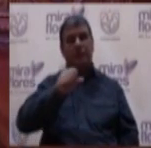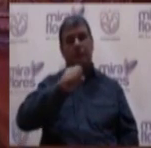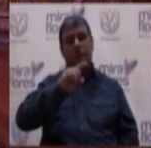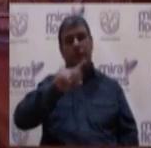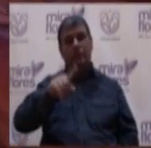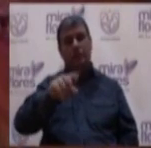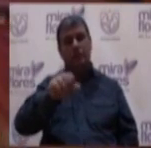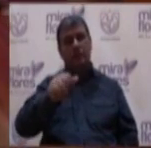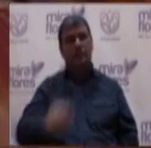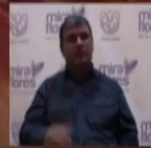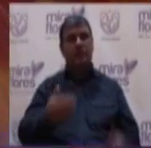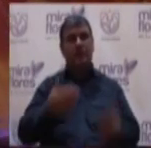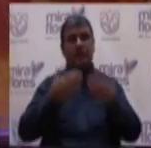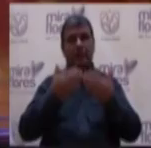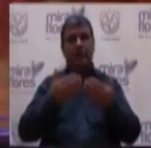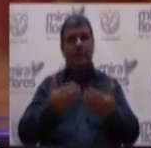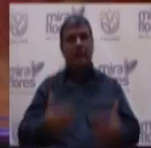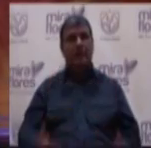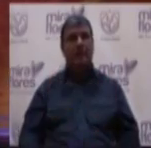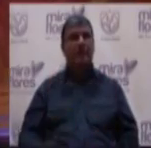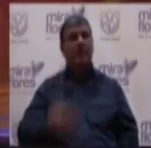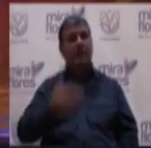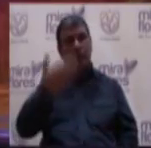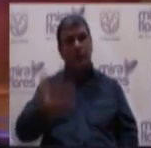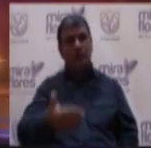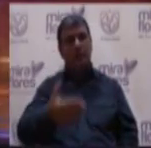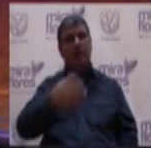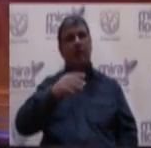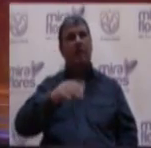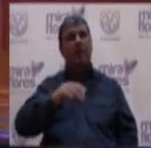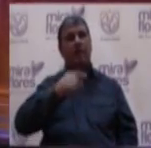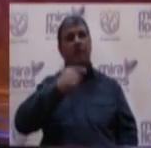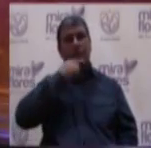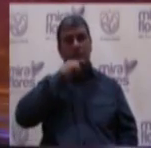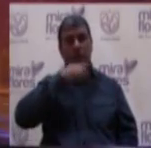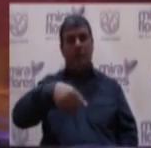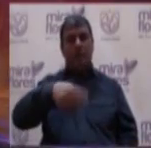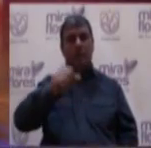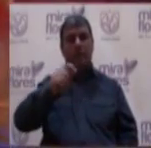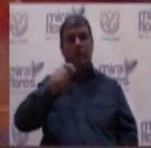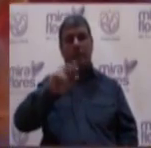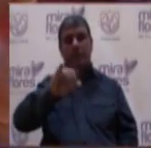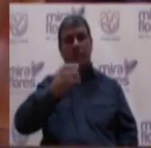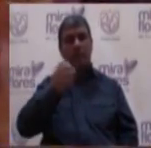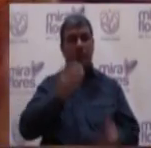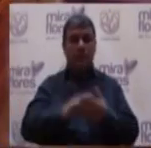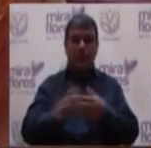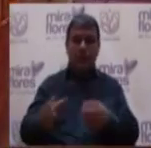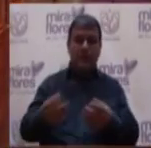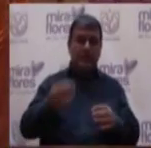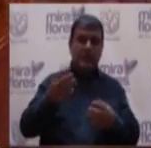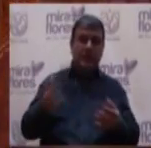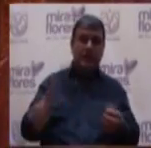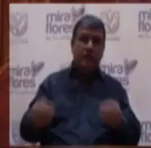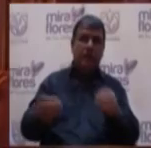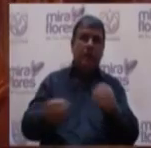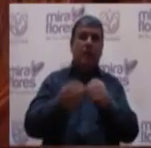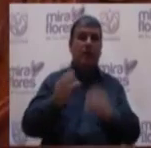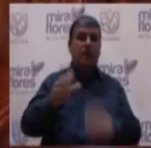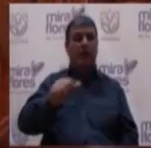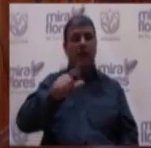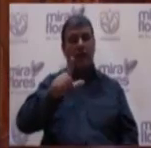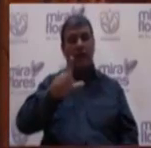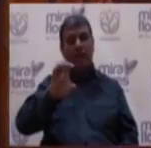tiene usted el uso de la palabra en segunda intervención, y después le vamos a dar el uso de la palabra a la señora Patricia del Río. Gracias. Complementando un poquito lo del señor Albertis